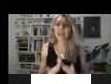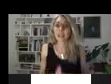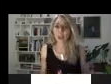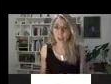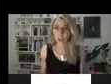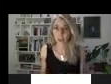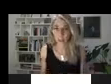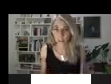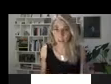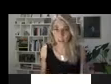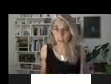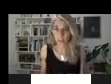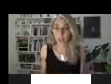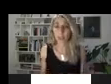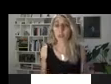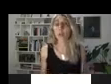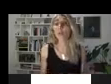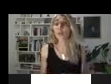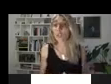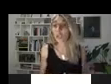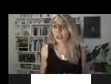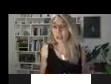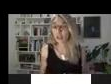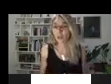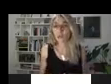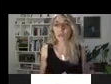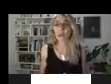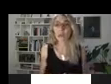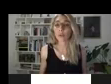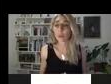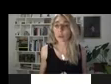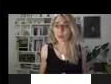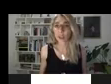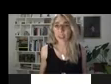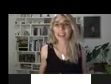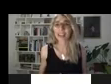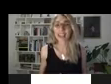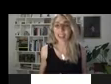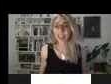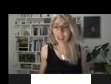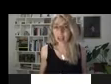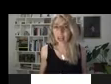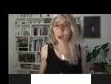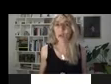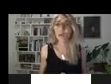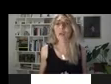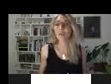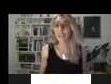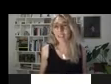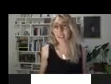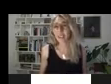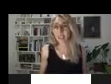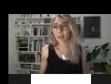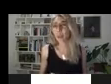de qué manera nos podemos presentar. Tener un dossier con fotos en alta calidad, con